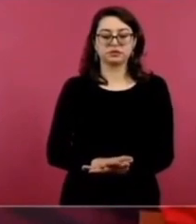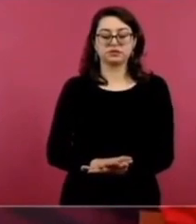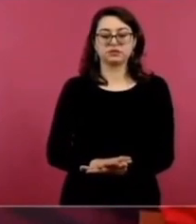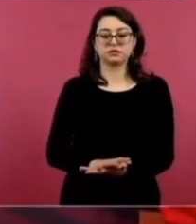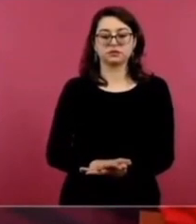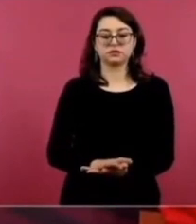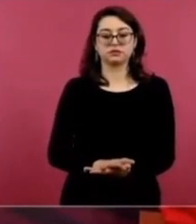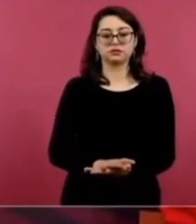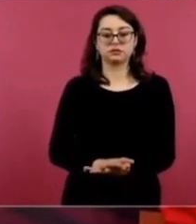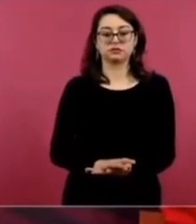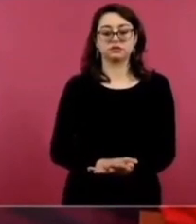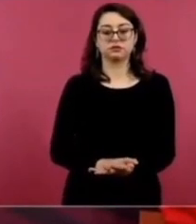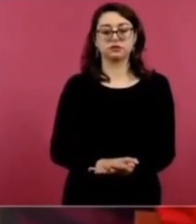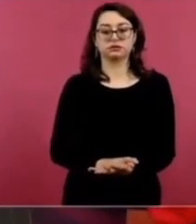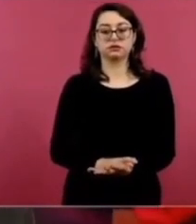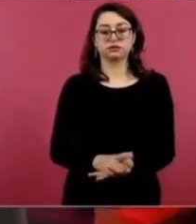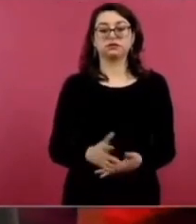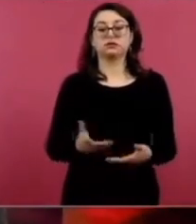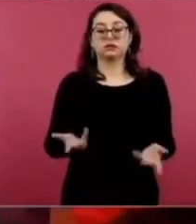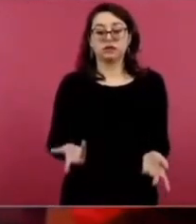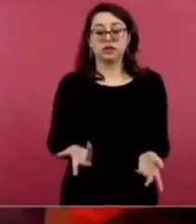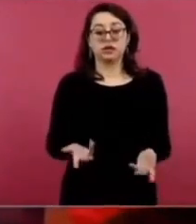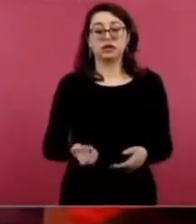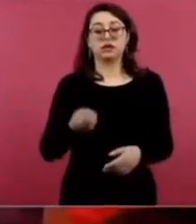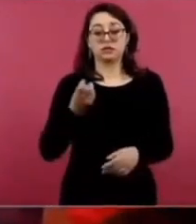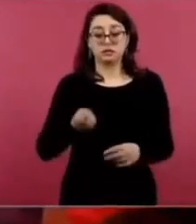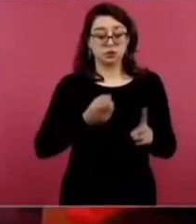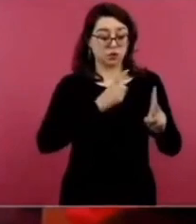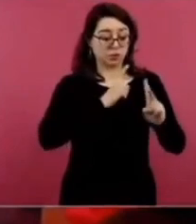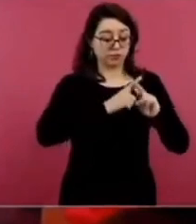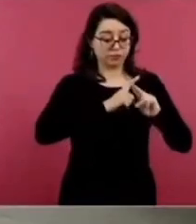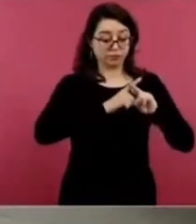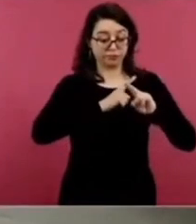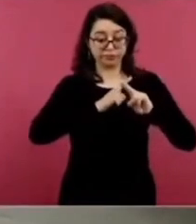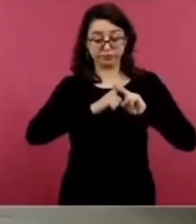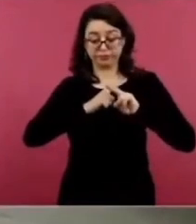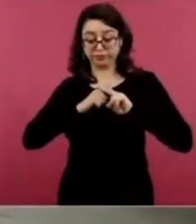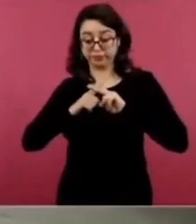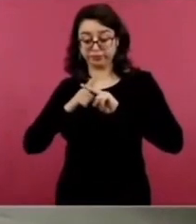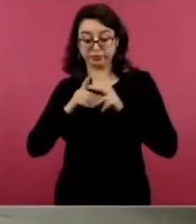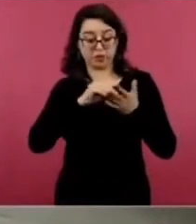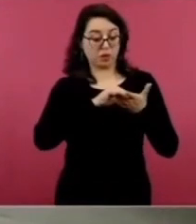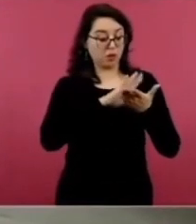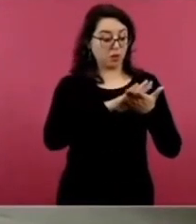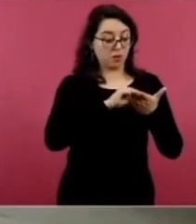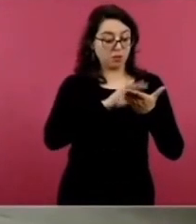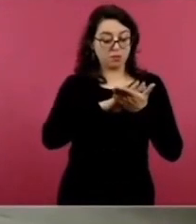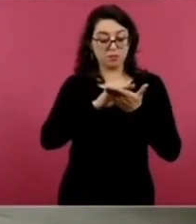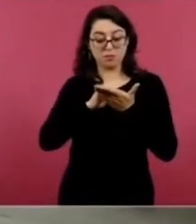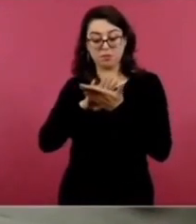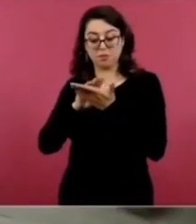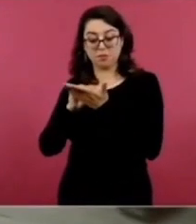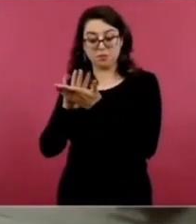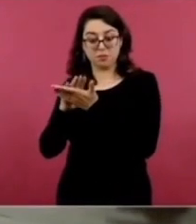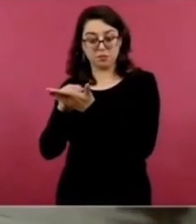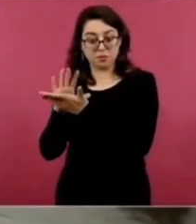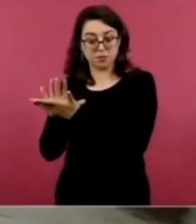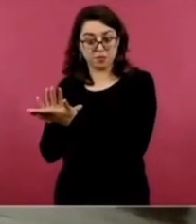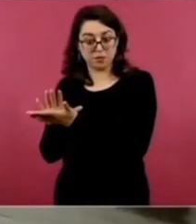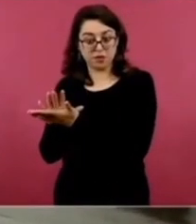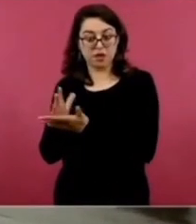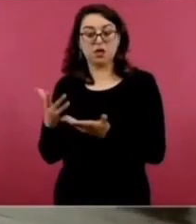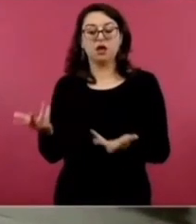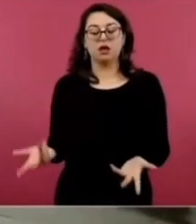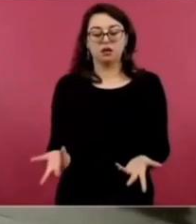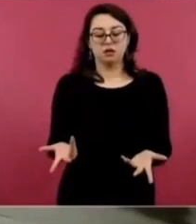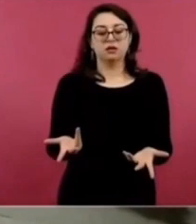que los números, si ponemos robo de vehículo, que les hablaba yo